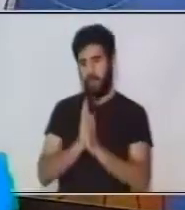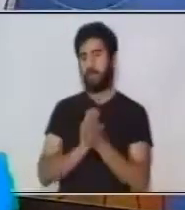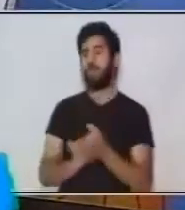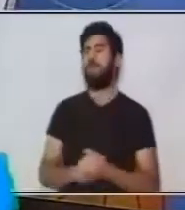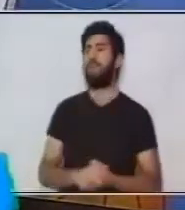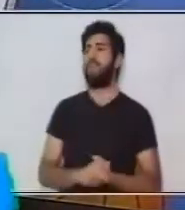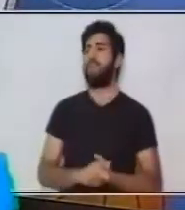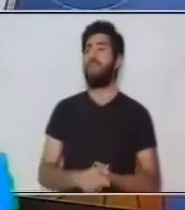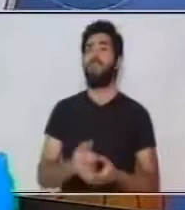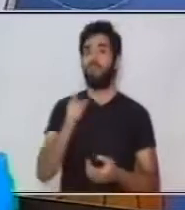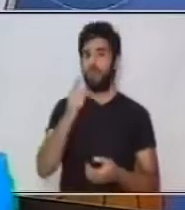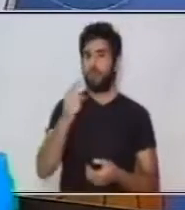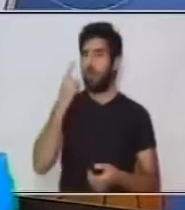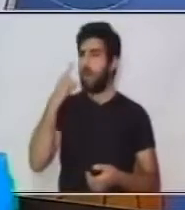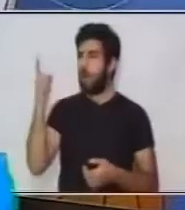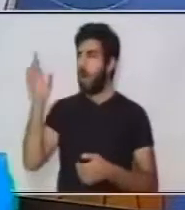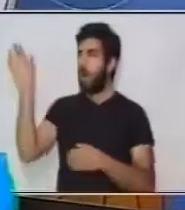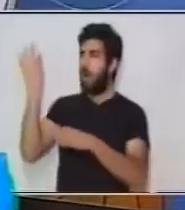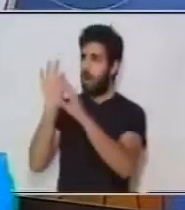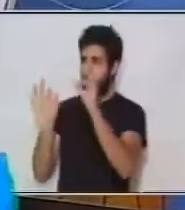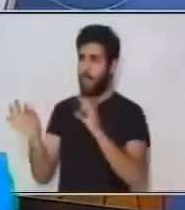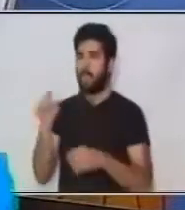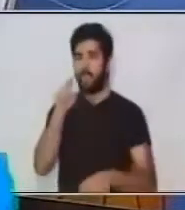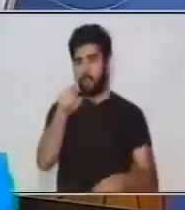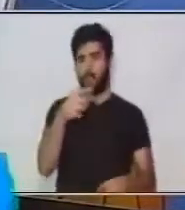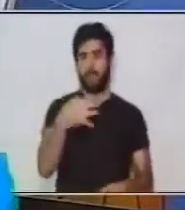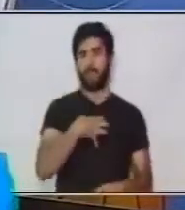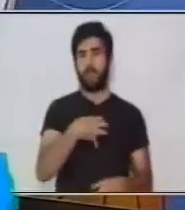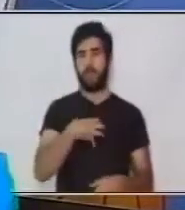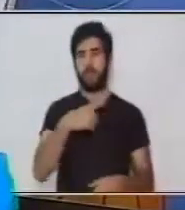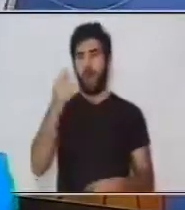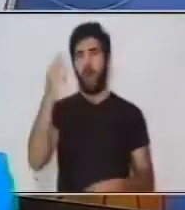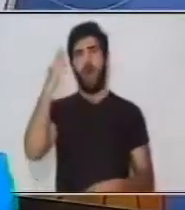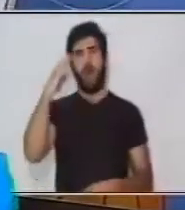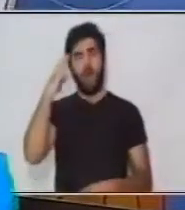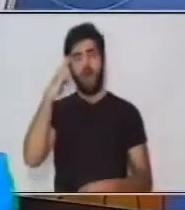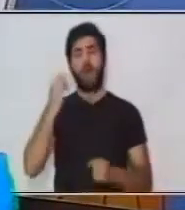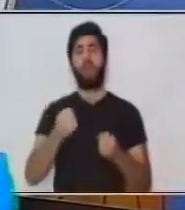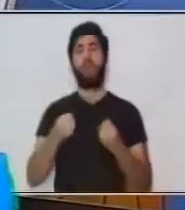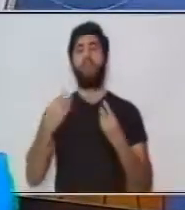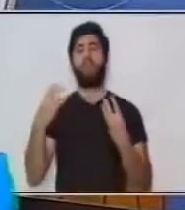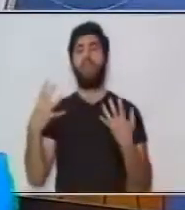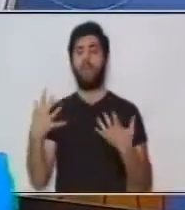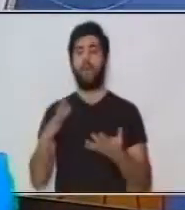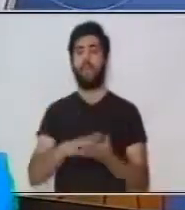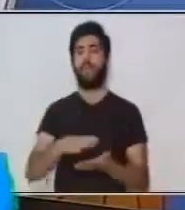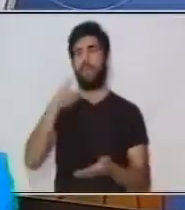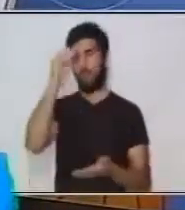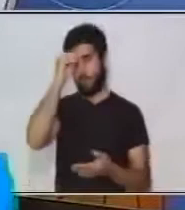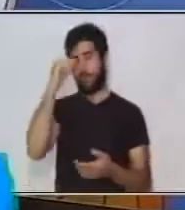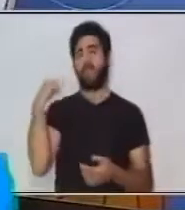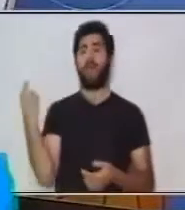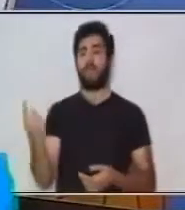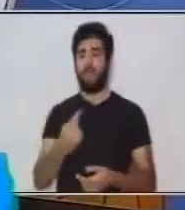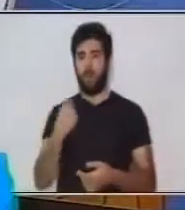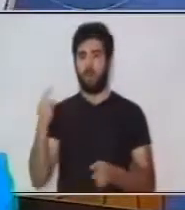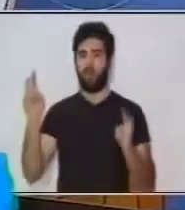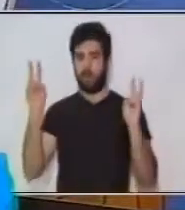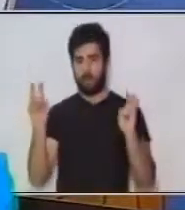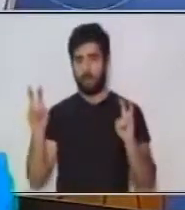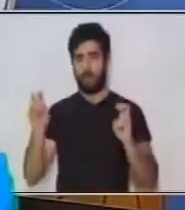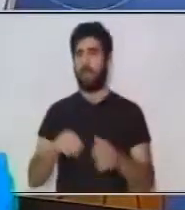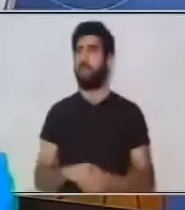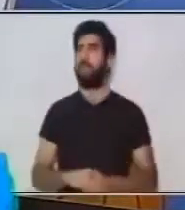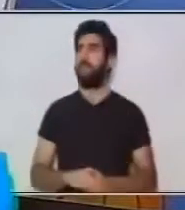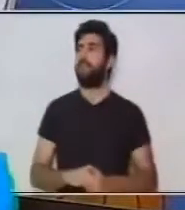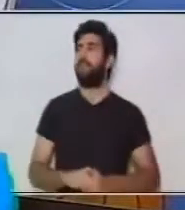tratando de identificar y haz tu propia evaluación de cuánto has aprendido o has memorizado del tema.